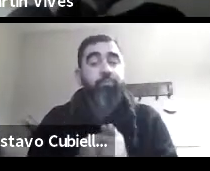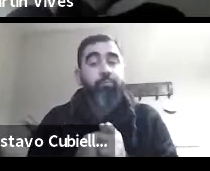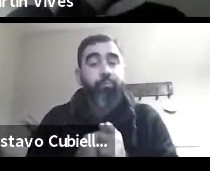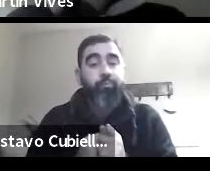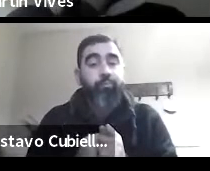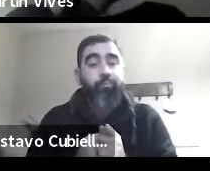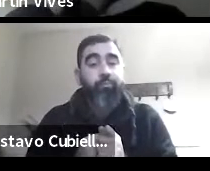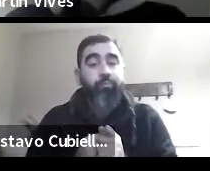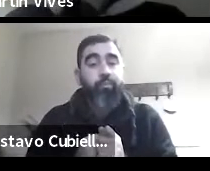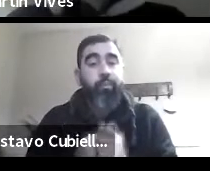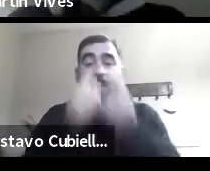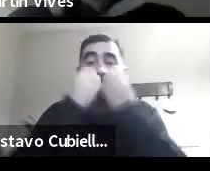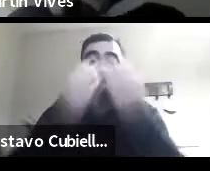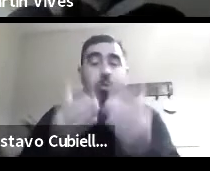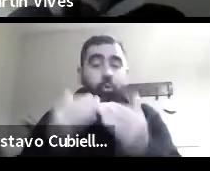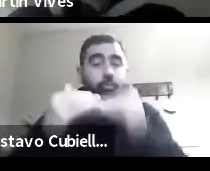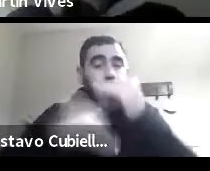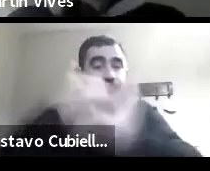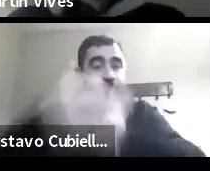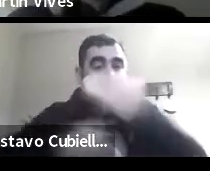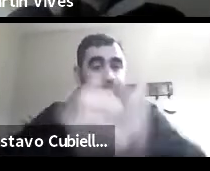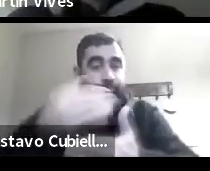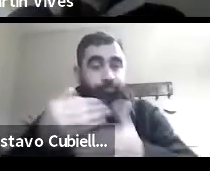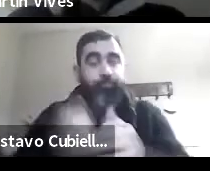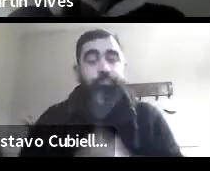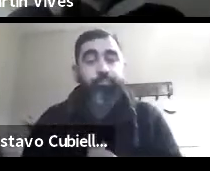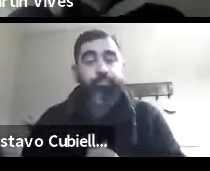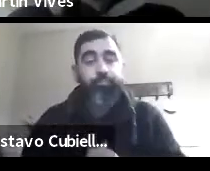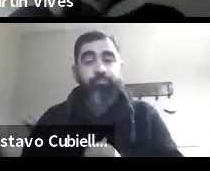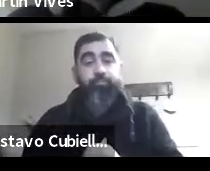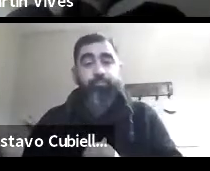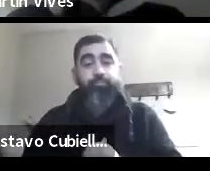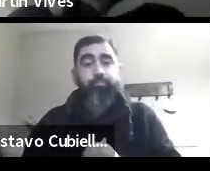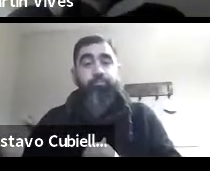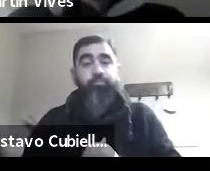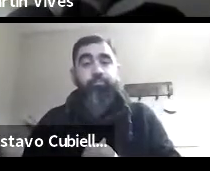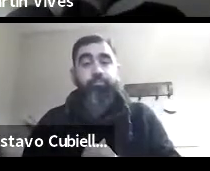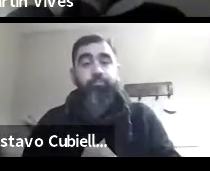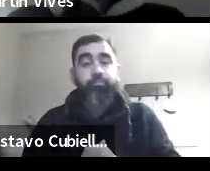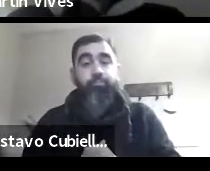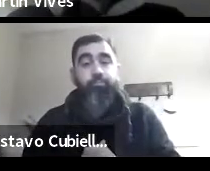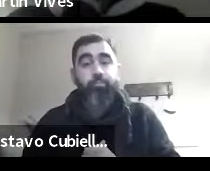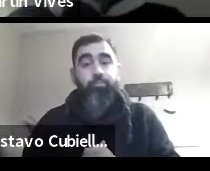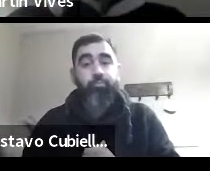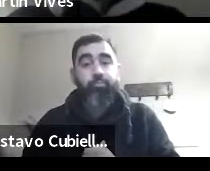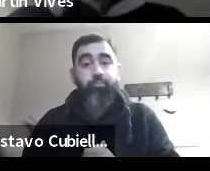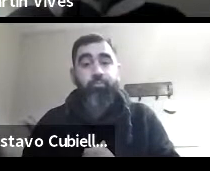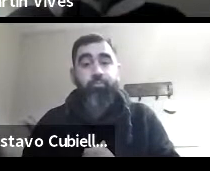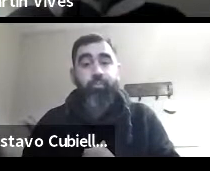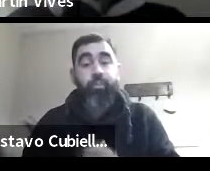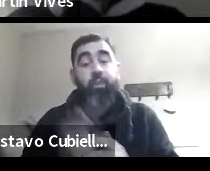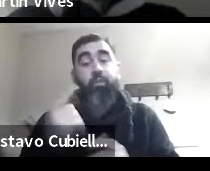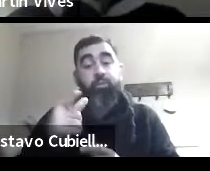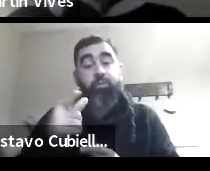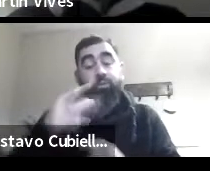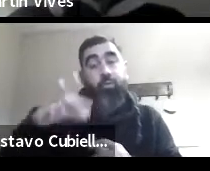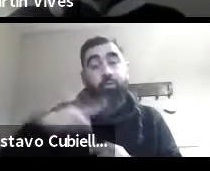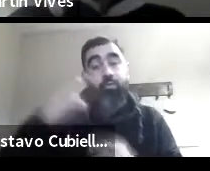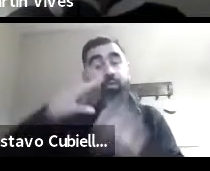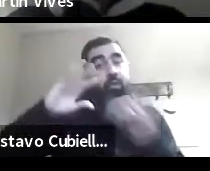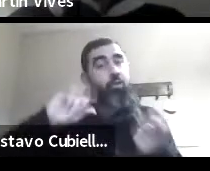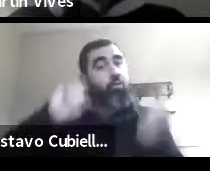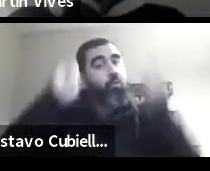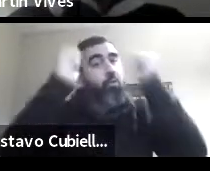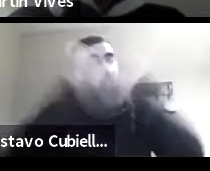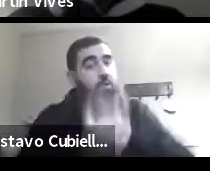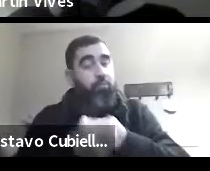para su mejora continua, ¿no? De alguna manera. Bueno, en ese sentido, en nuestras vidas hubo un cambio, ¿no? Un cambio que